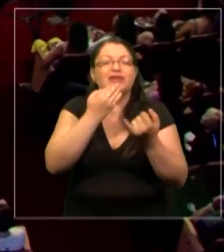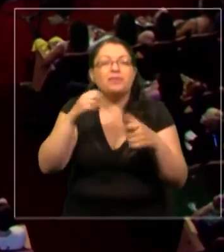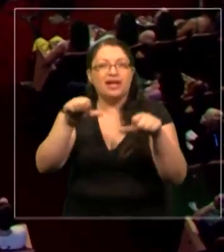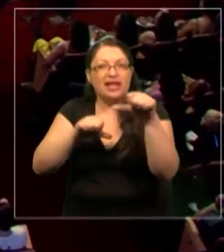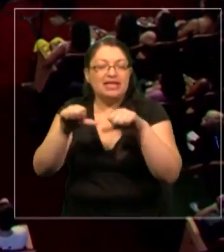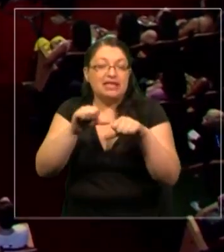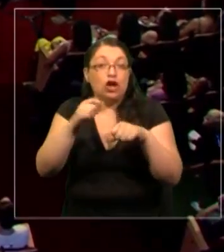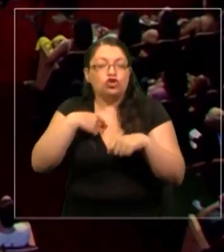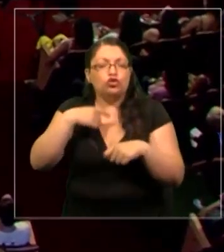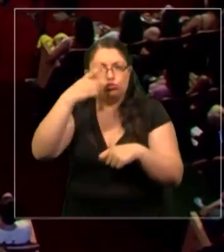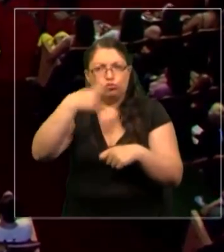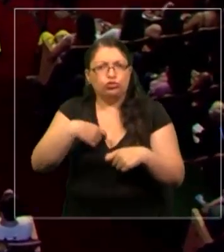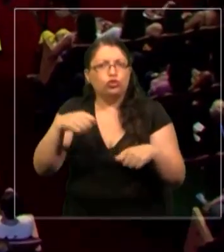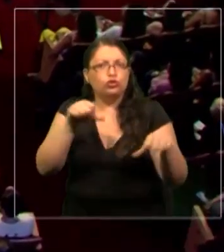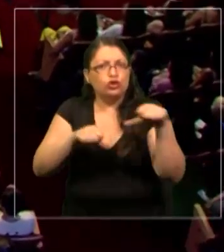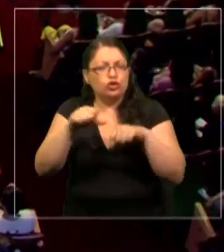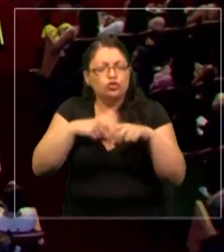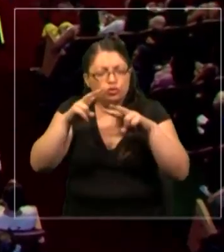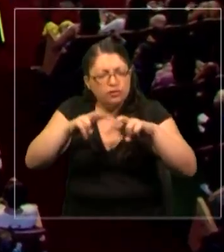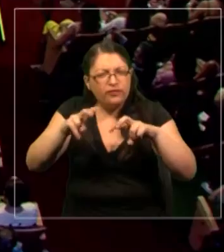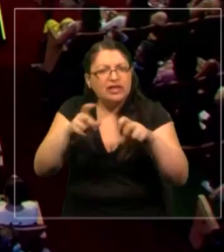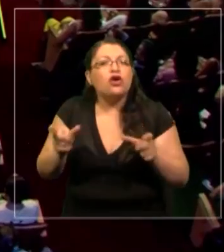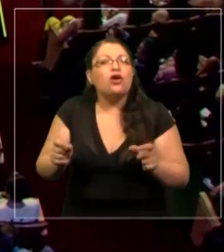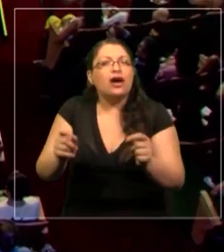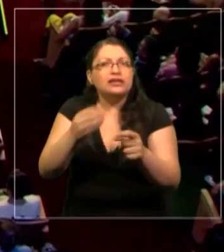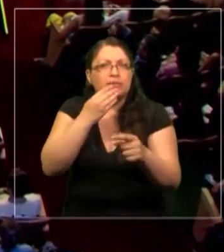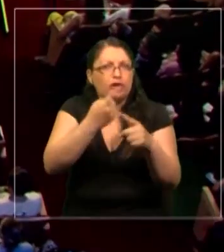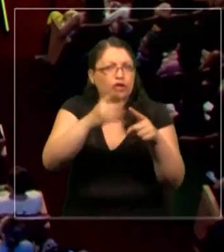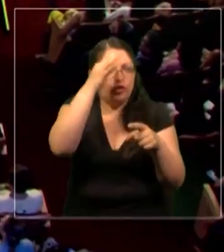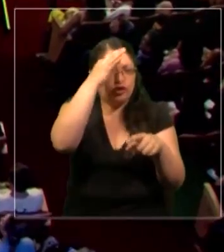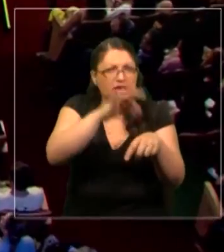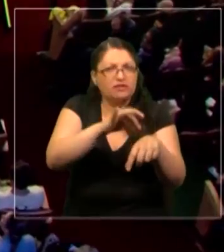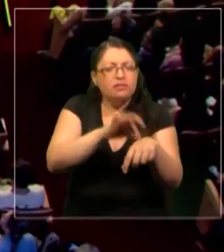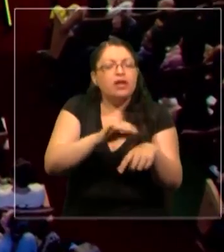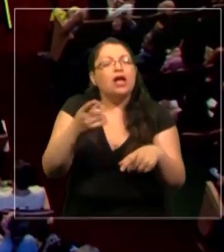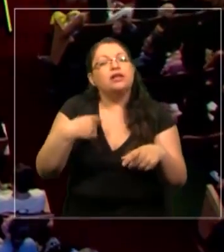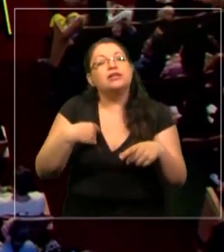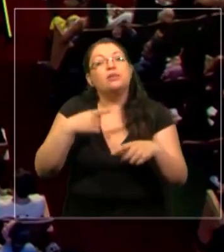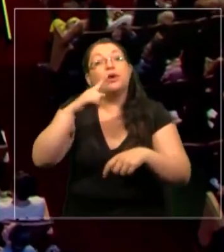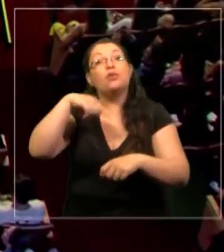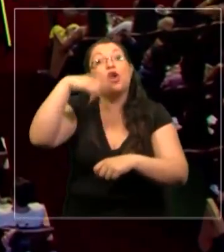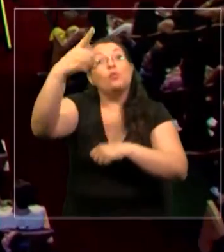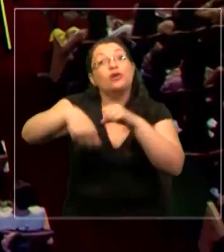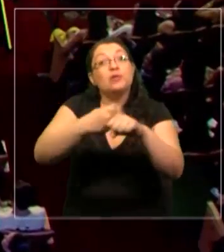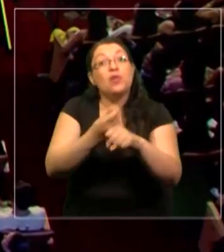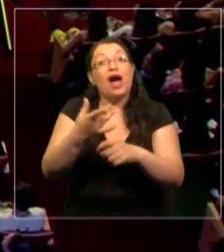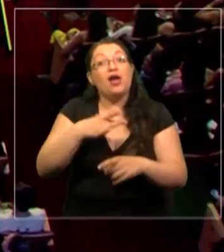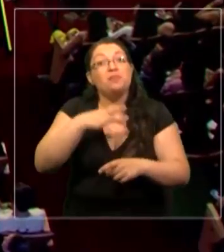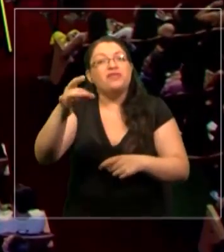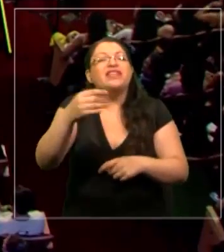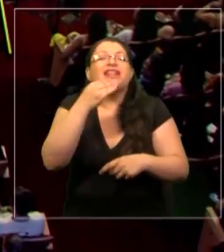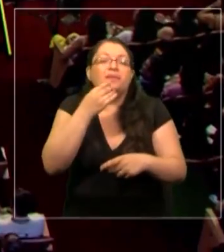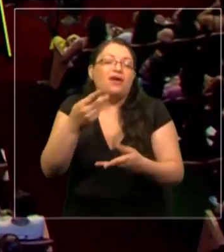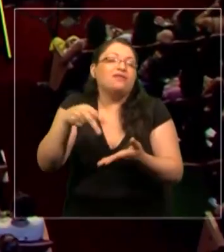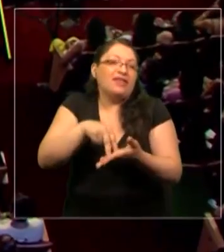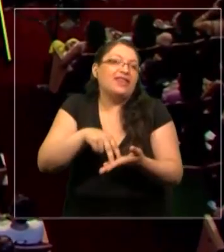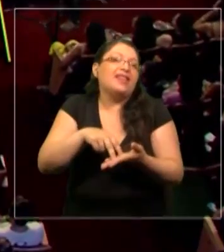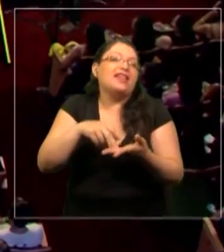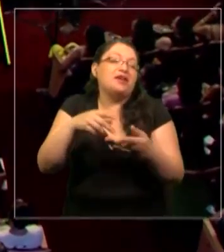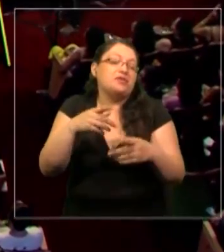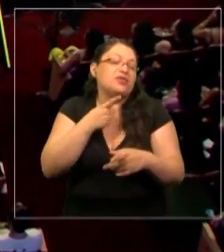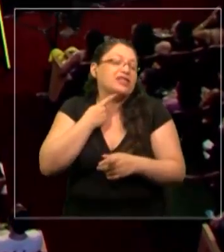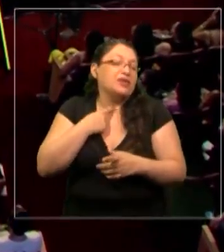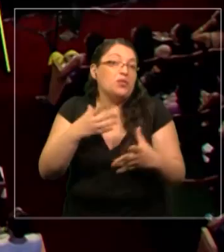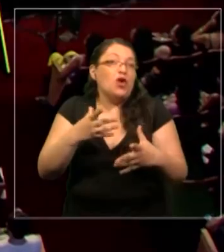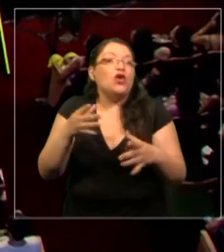científico, investigo cáncer y otras enfermedades. Si me invitan el próximo año, voy a estar feliz de contarles sobre el trabajo que hago en